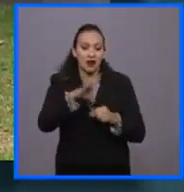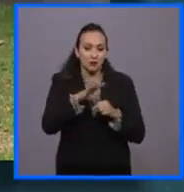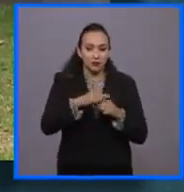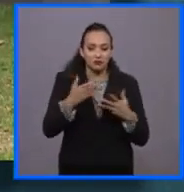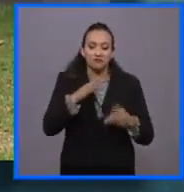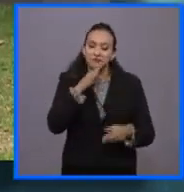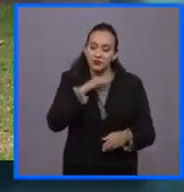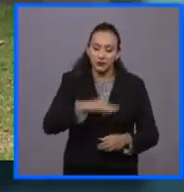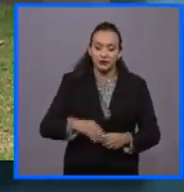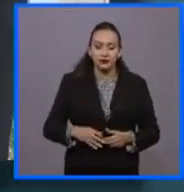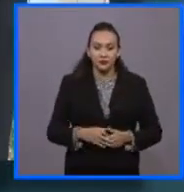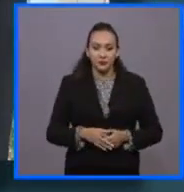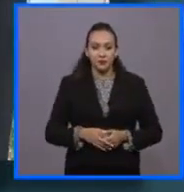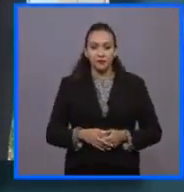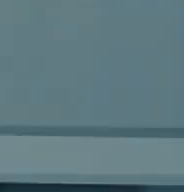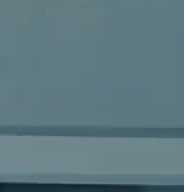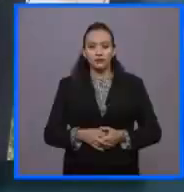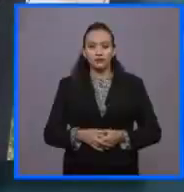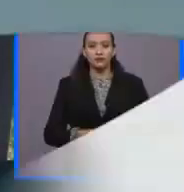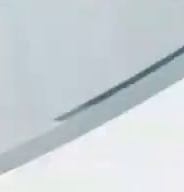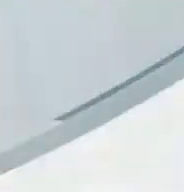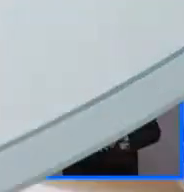judicial.